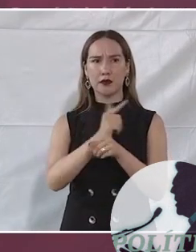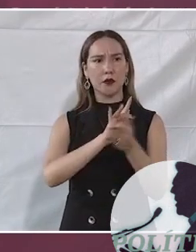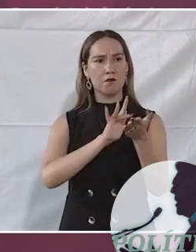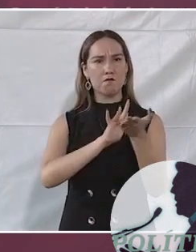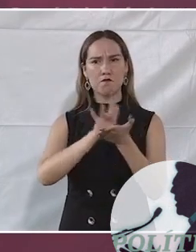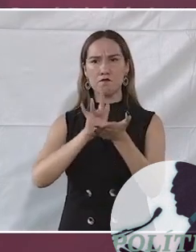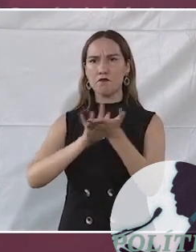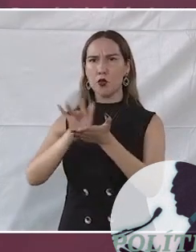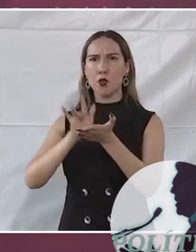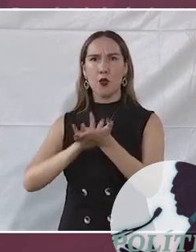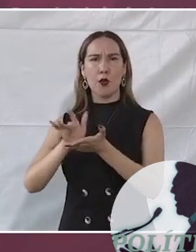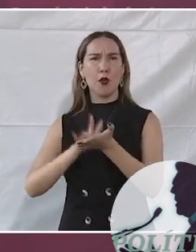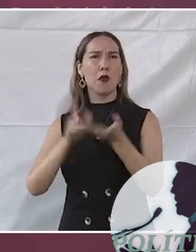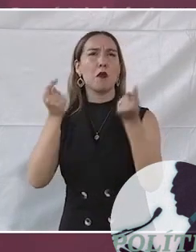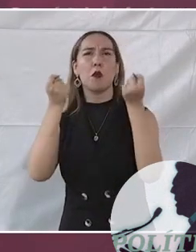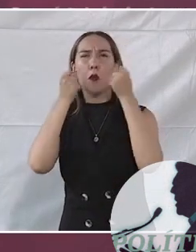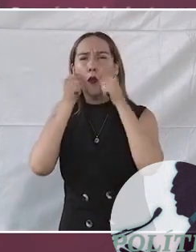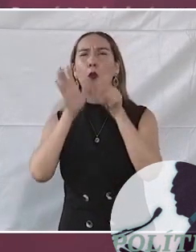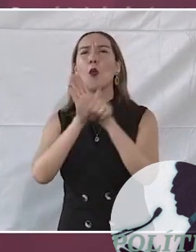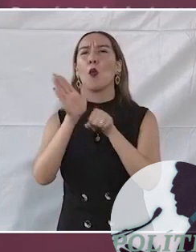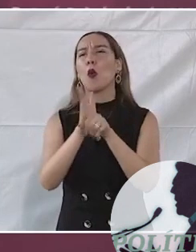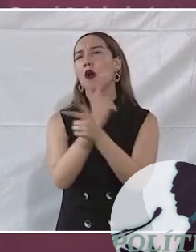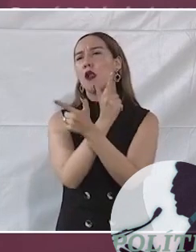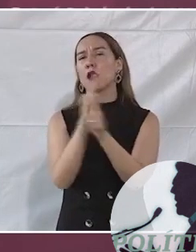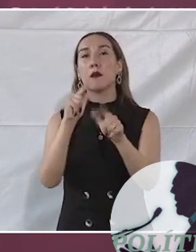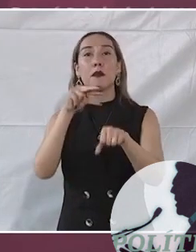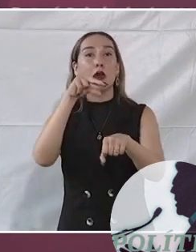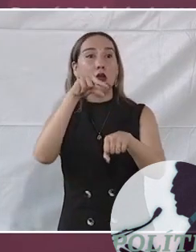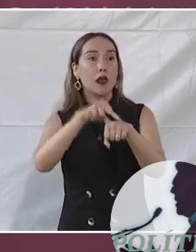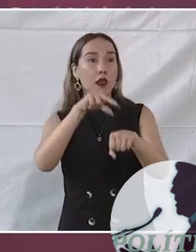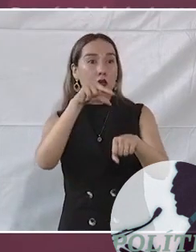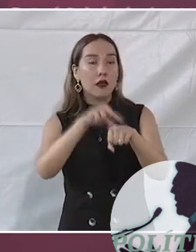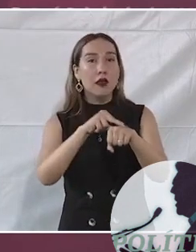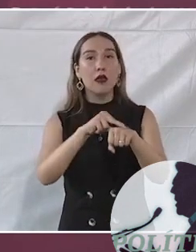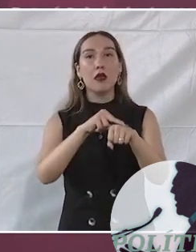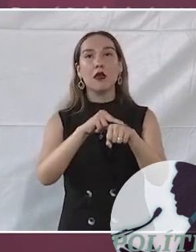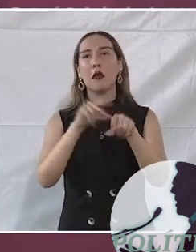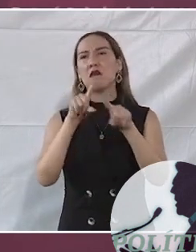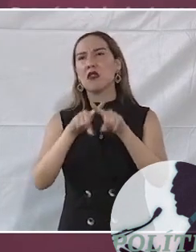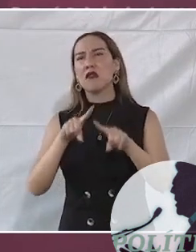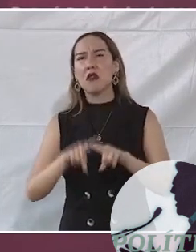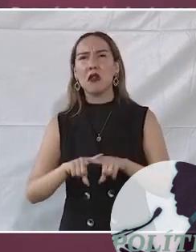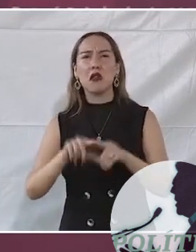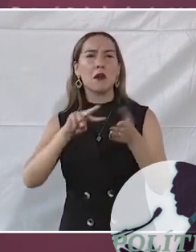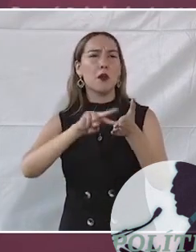las licenciaturas, sea medicina, sea contabilidad, ingeniería,